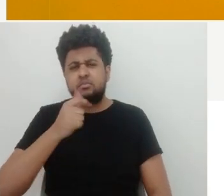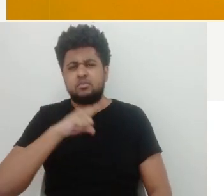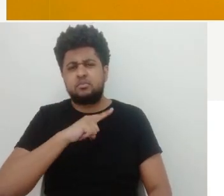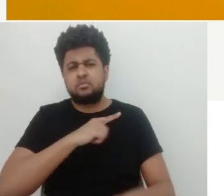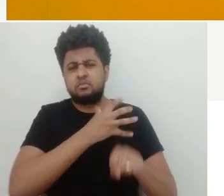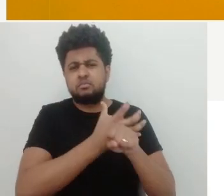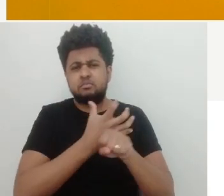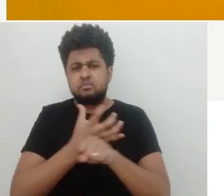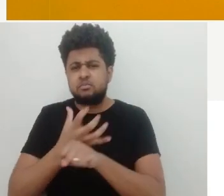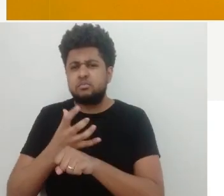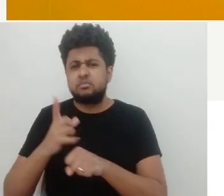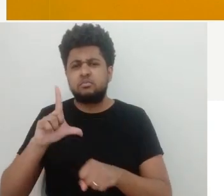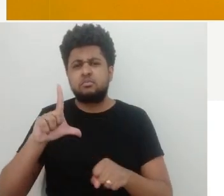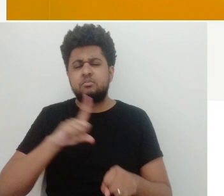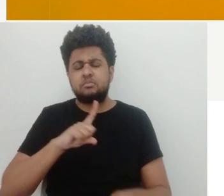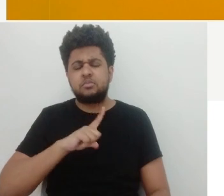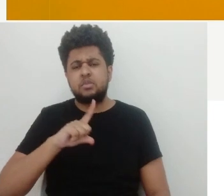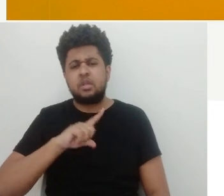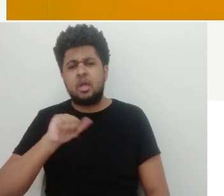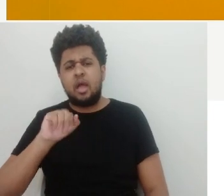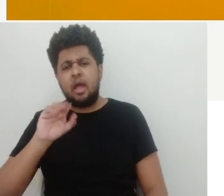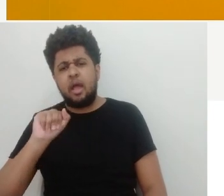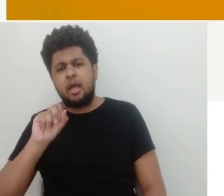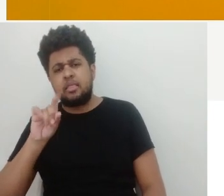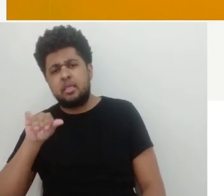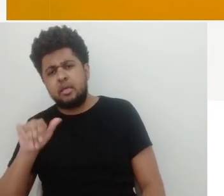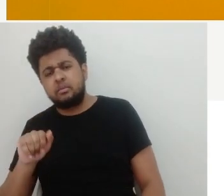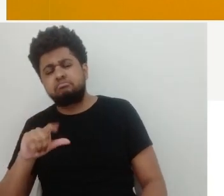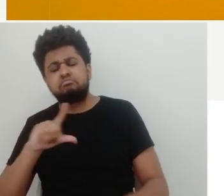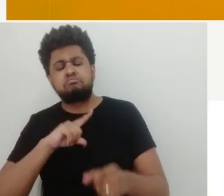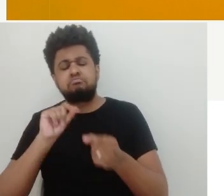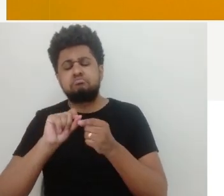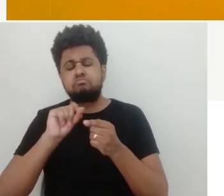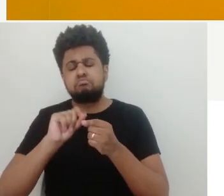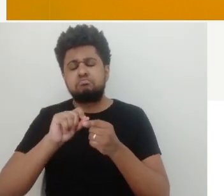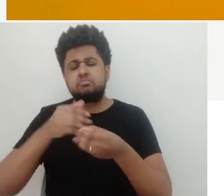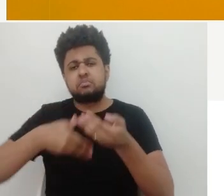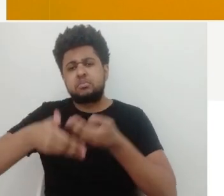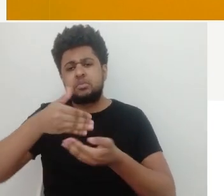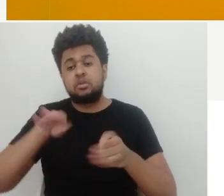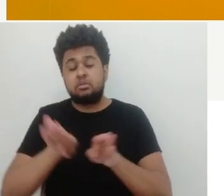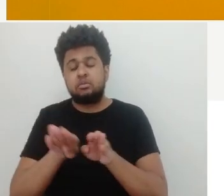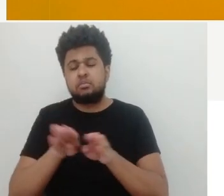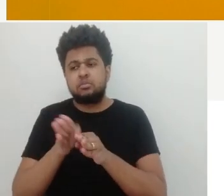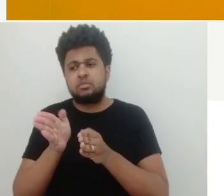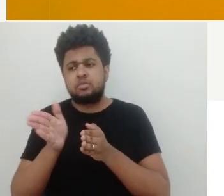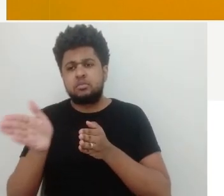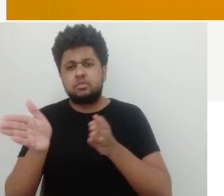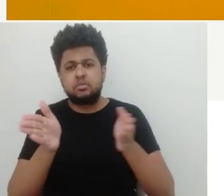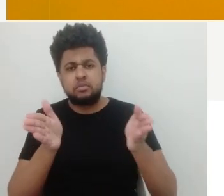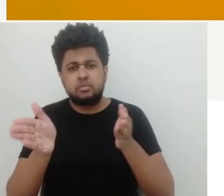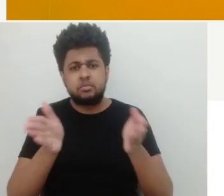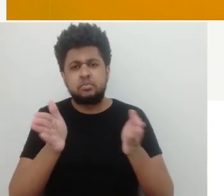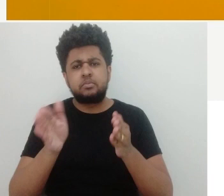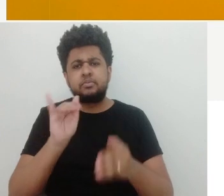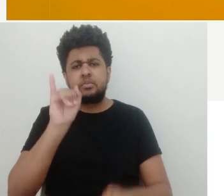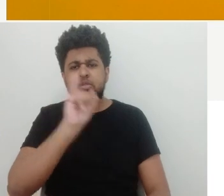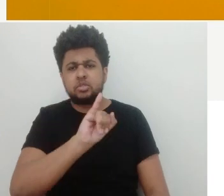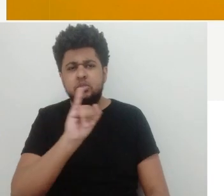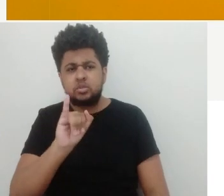varias genealogías y trayectorias institucionales y epistémicas, así como las